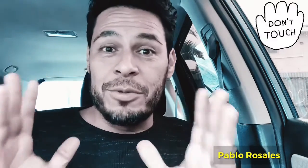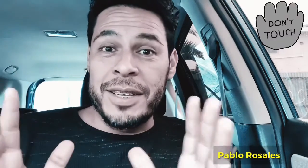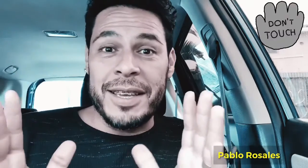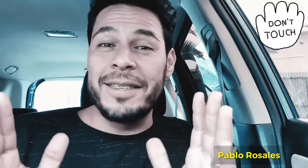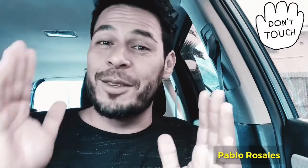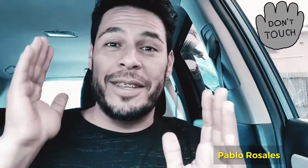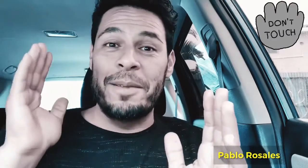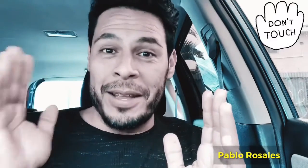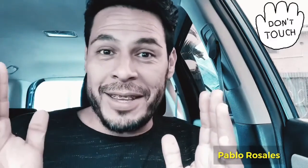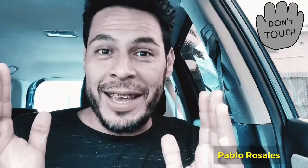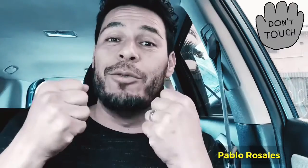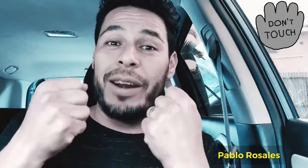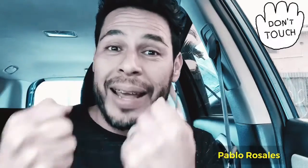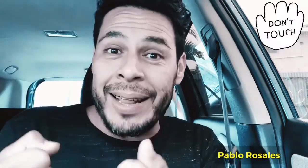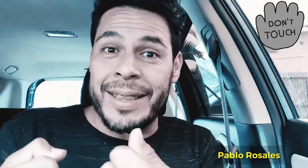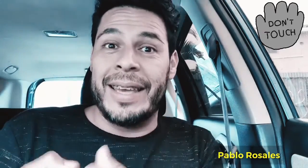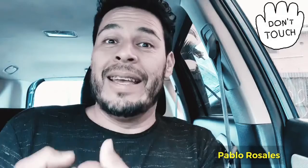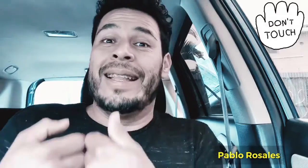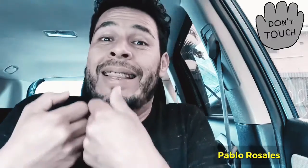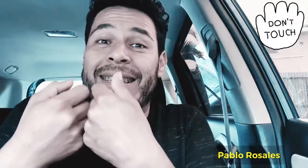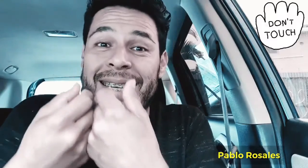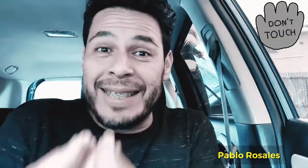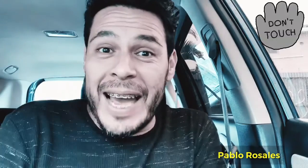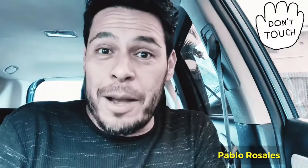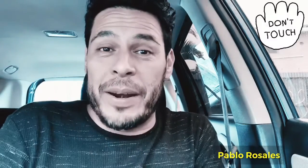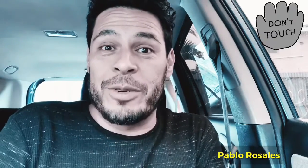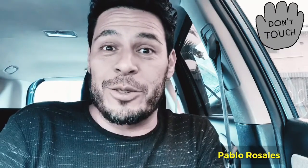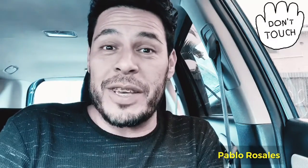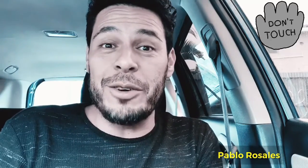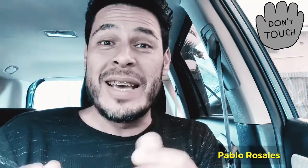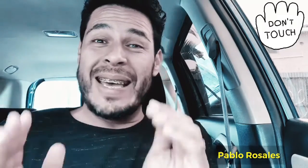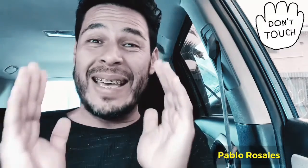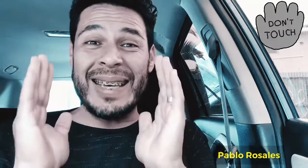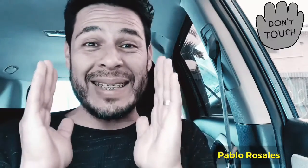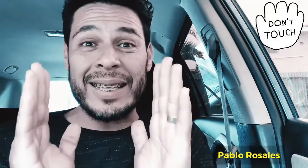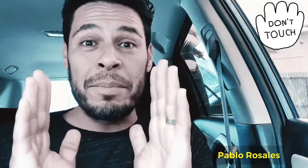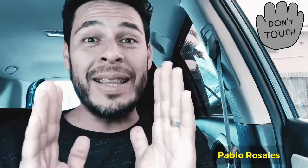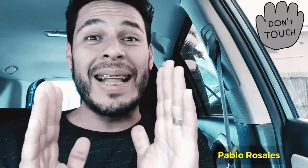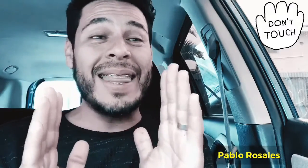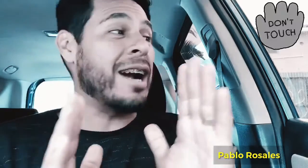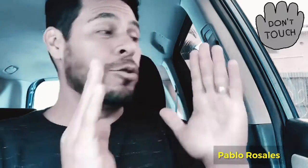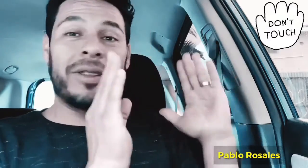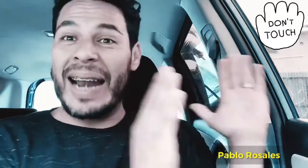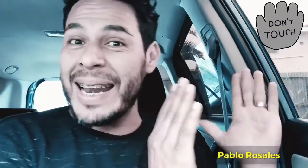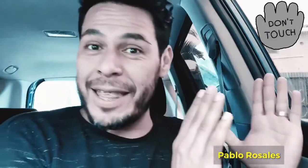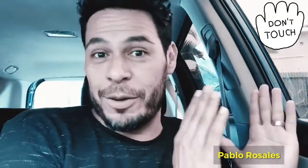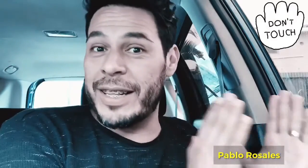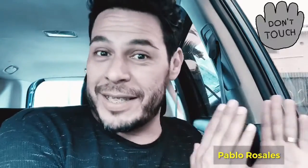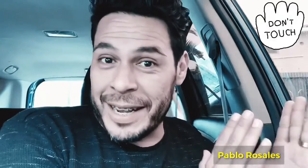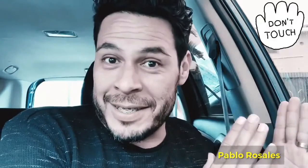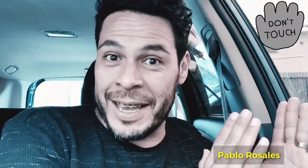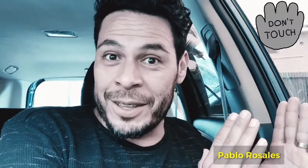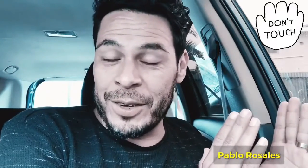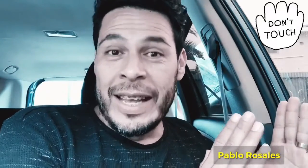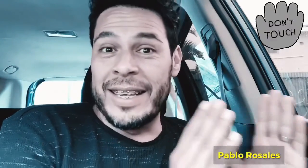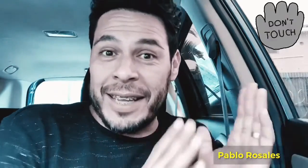esa es una enseñanza totalmente urgente, necesaria para nuestros hijos y es exactamente la idea contraria de lo que les